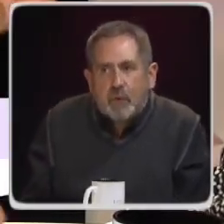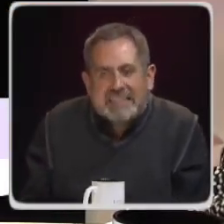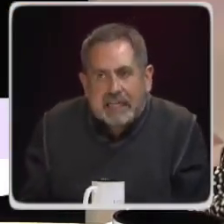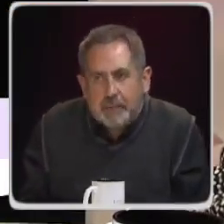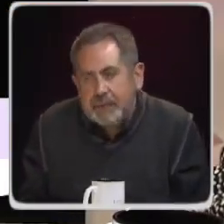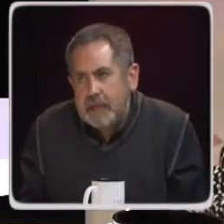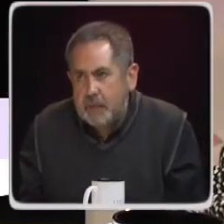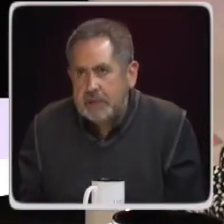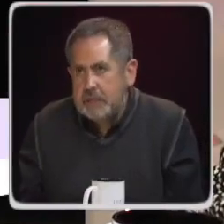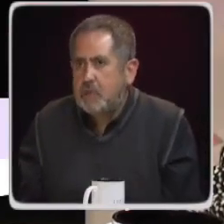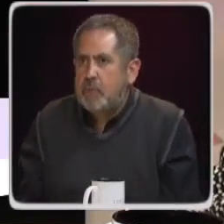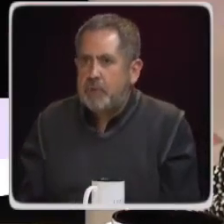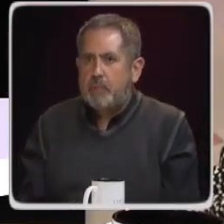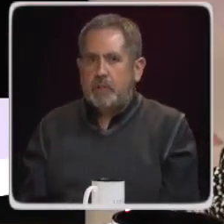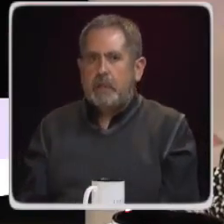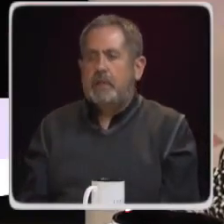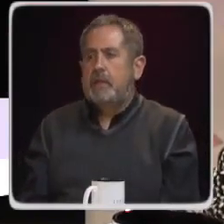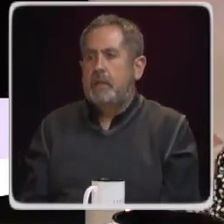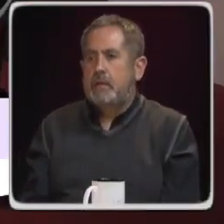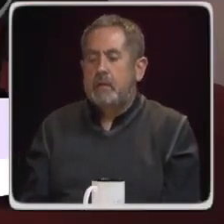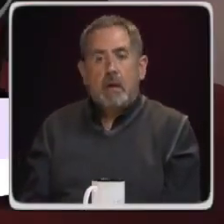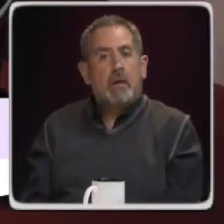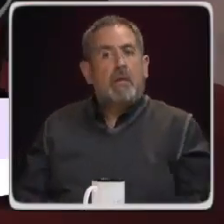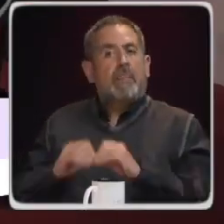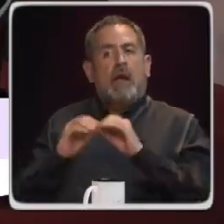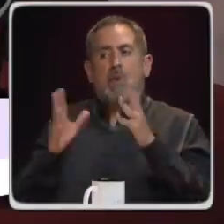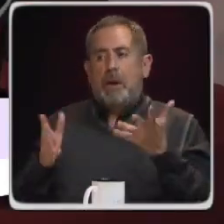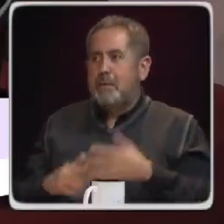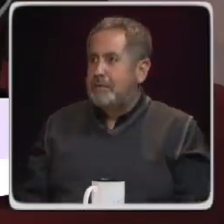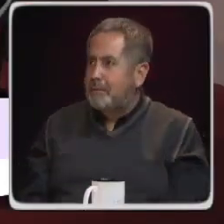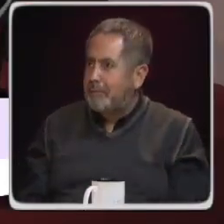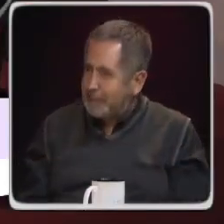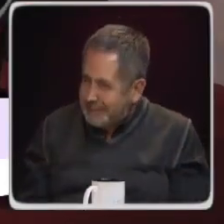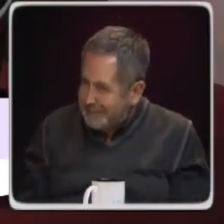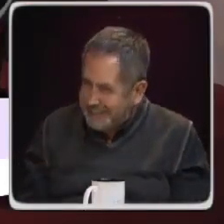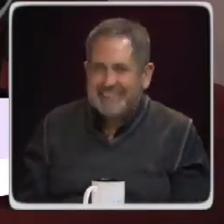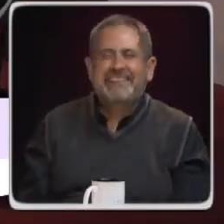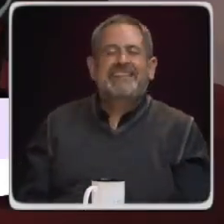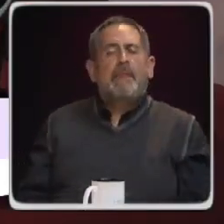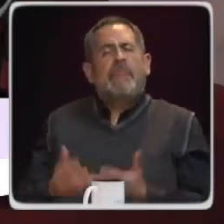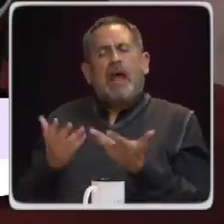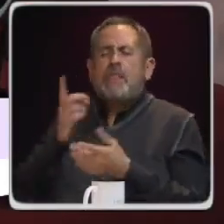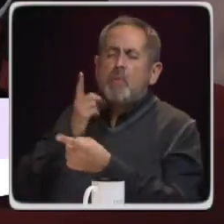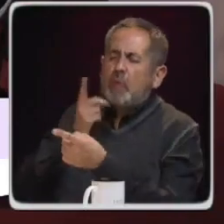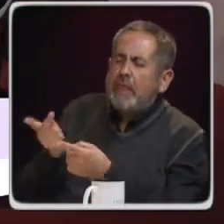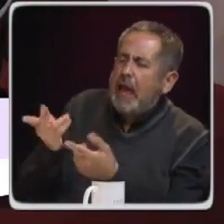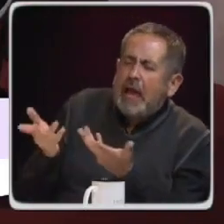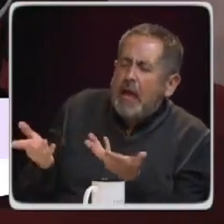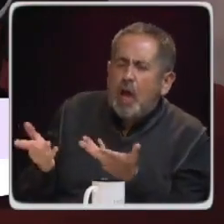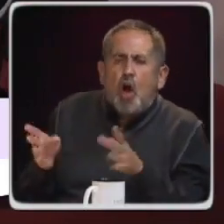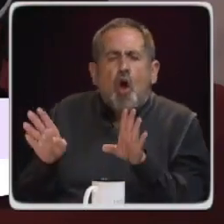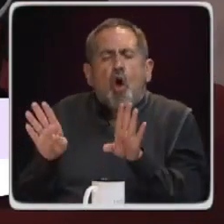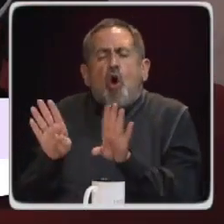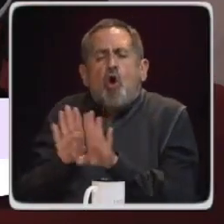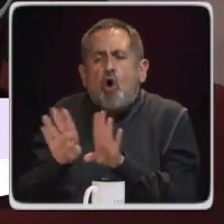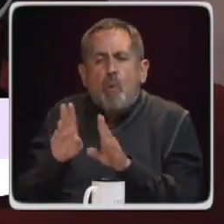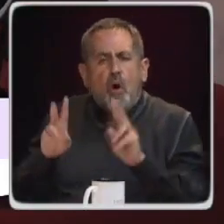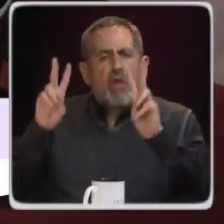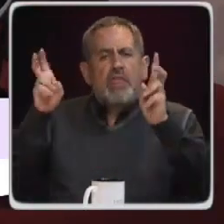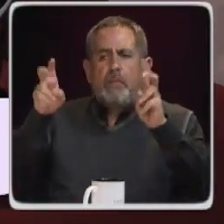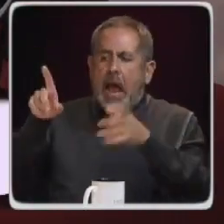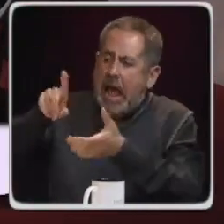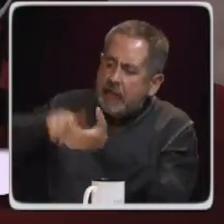de señas ni la metodología para enseñar una segunda lengua, y esto es muy necesario, que debemos conocer la gramática del español y la gramática de la lengua de